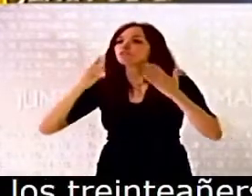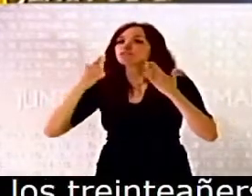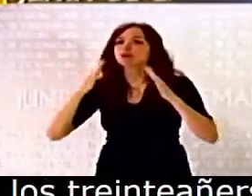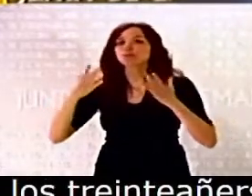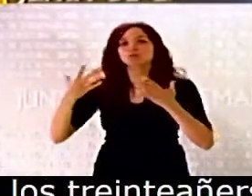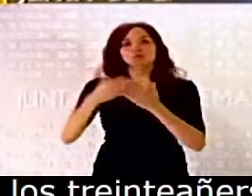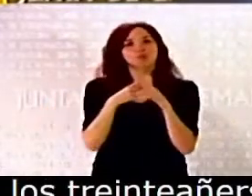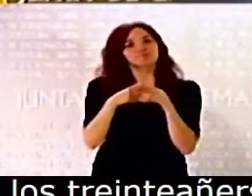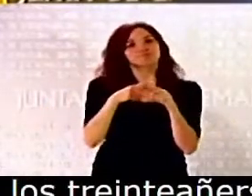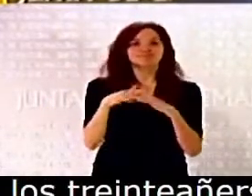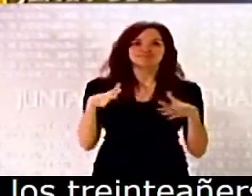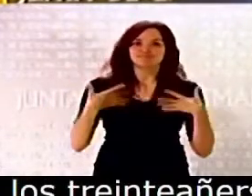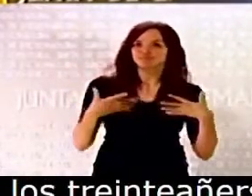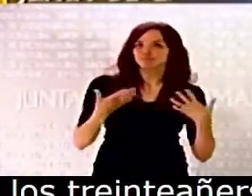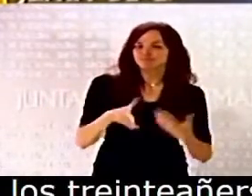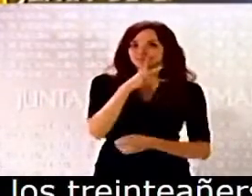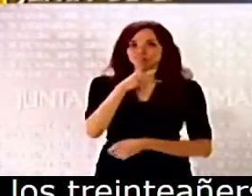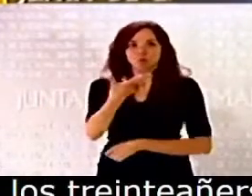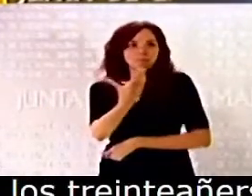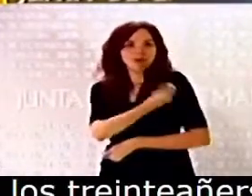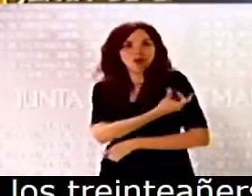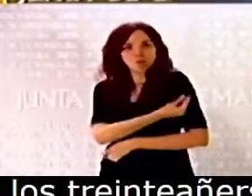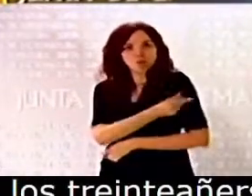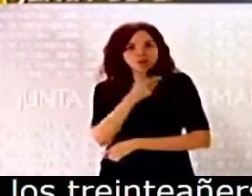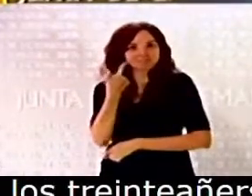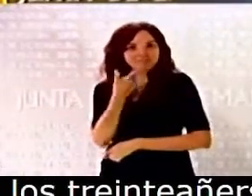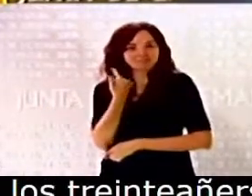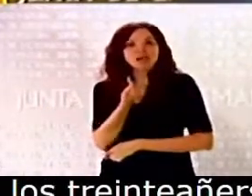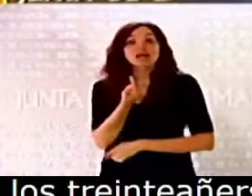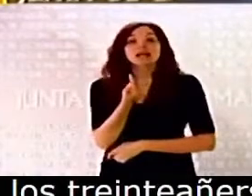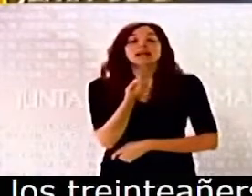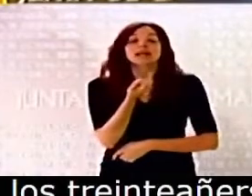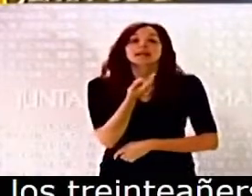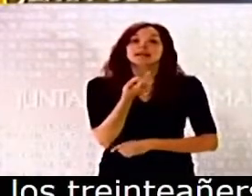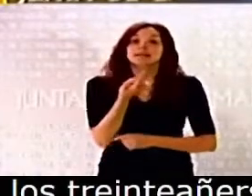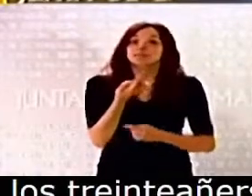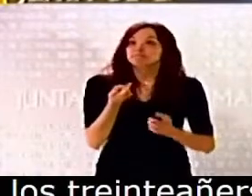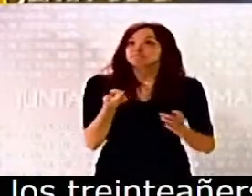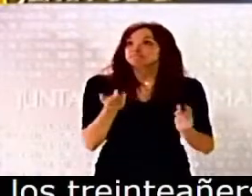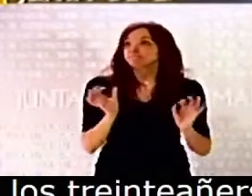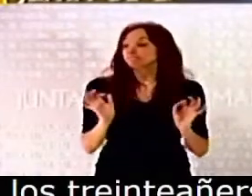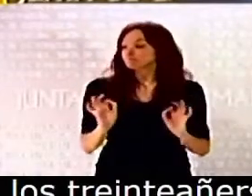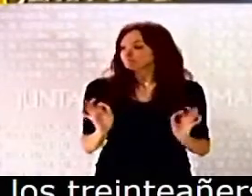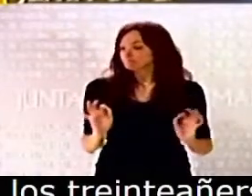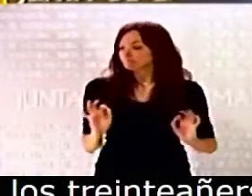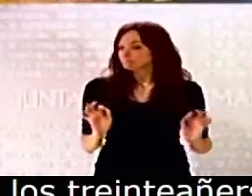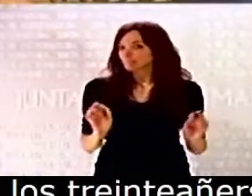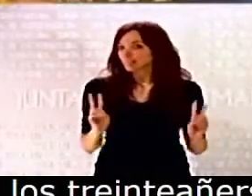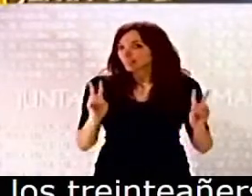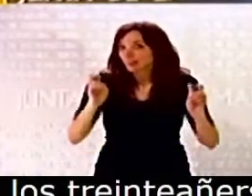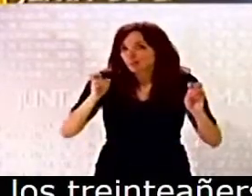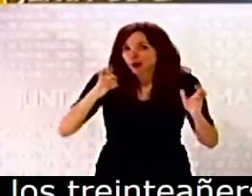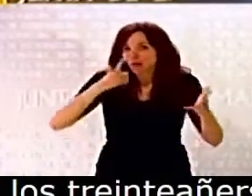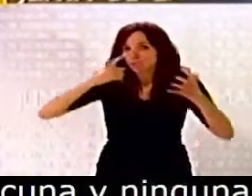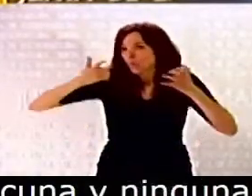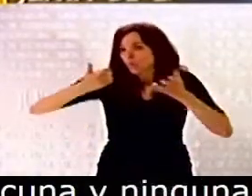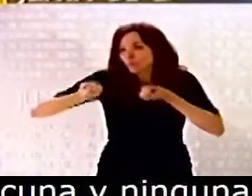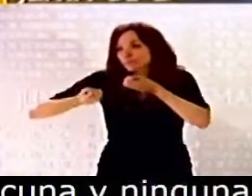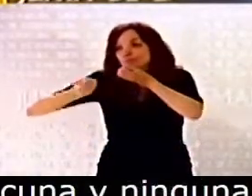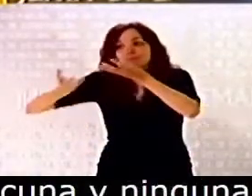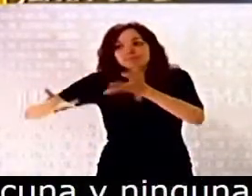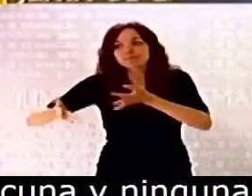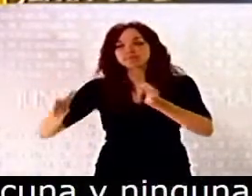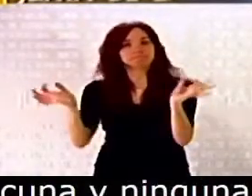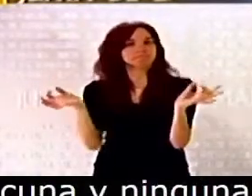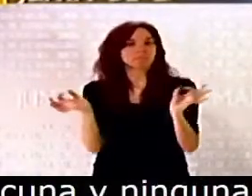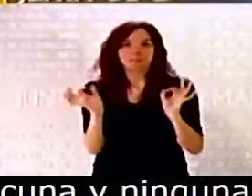de recibir la vacuna, y ninguna cuestión que decir sobre la concreción que me